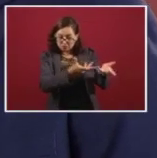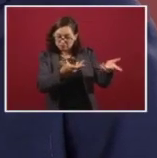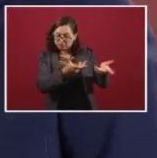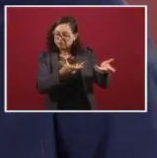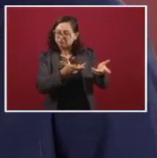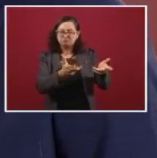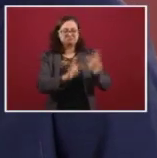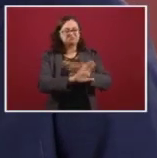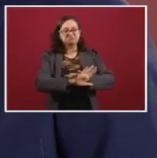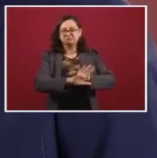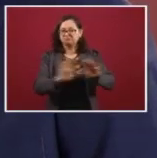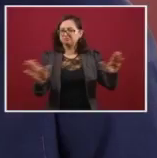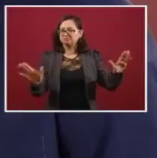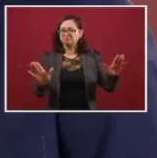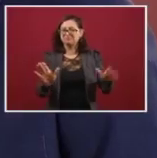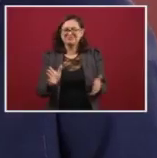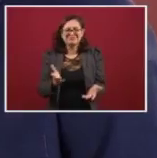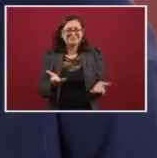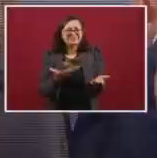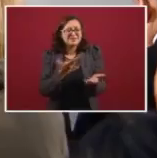no sirven,